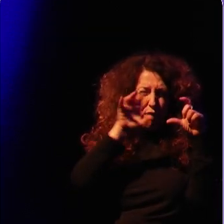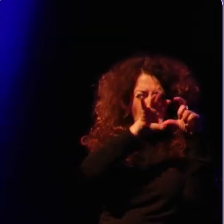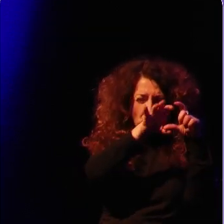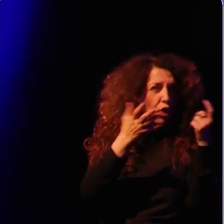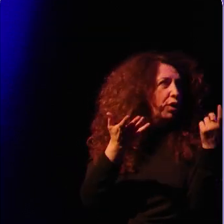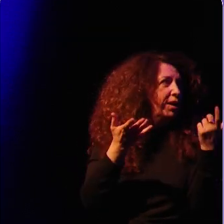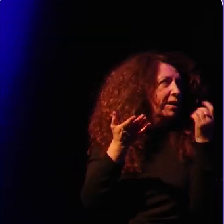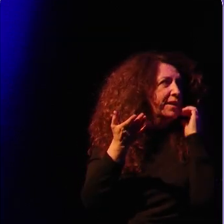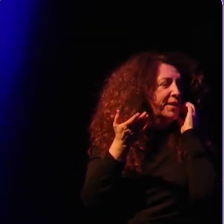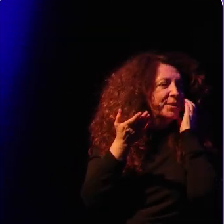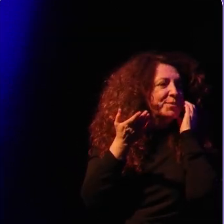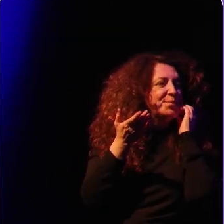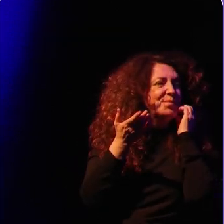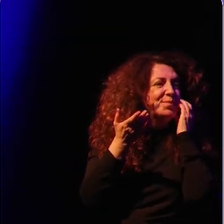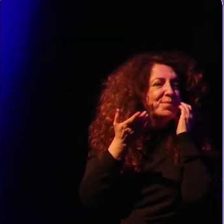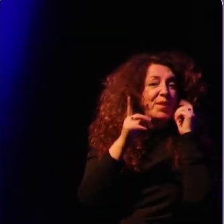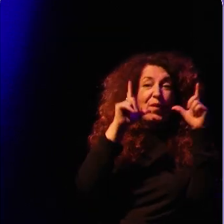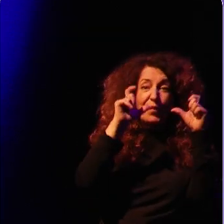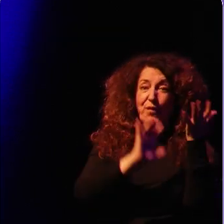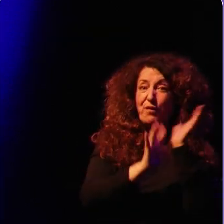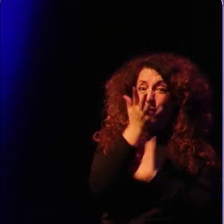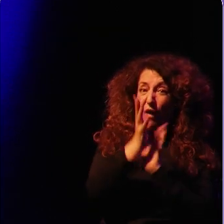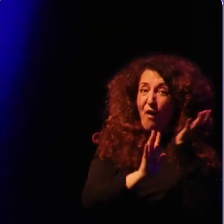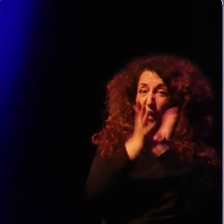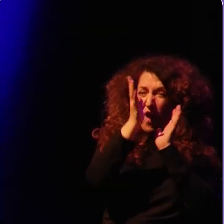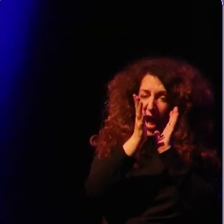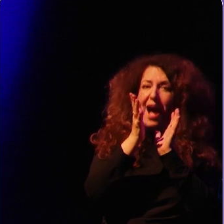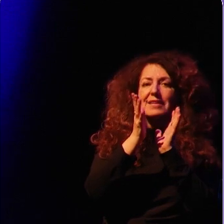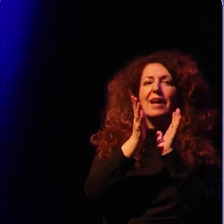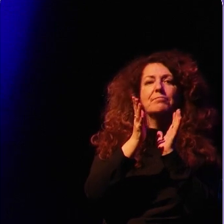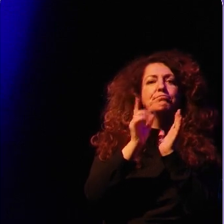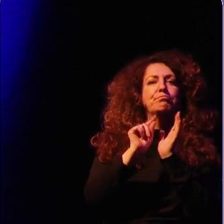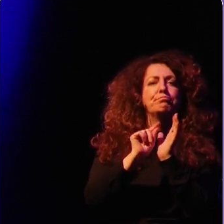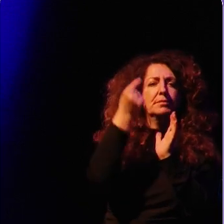de una fogata y decirle, enciéndela.